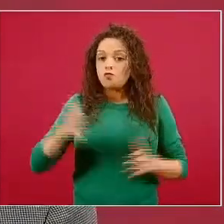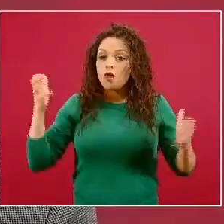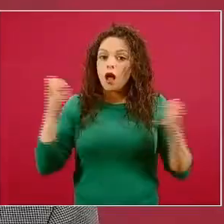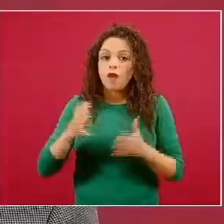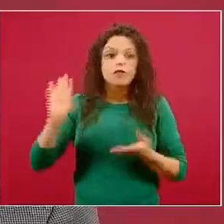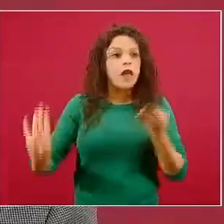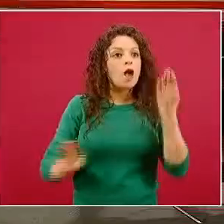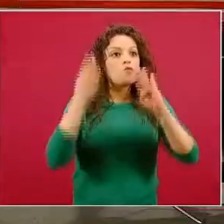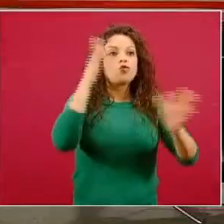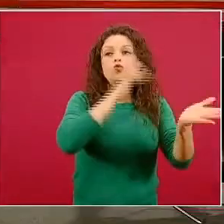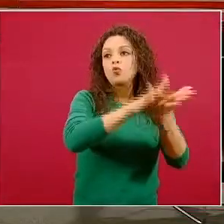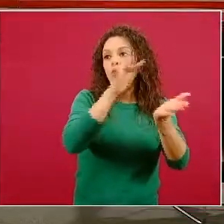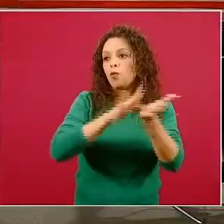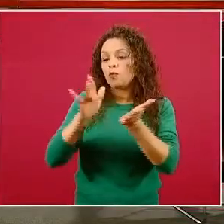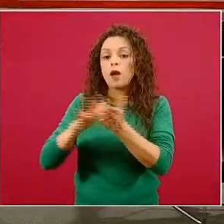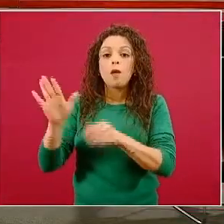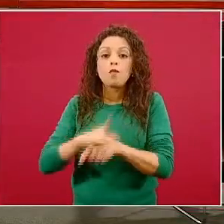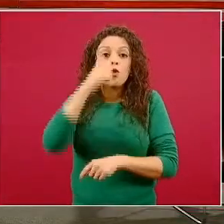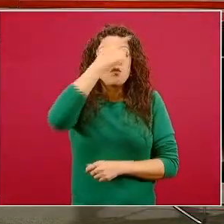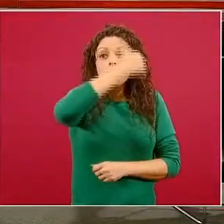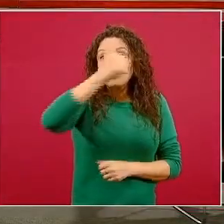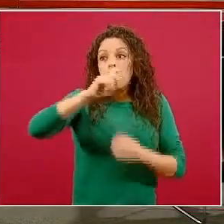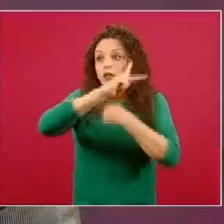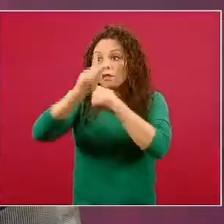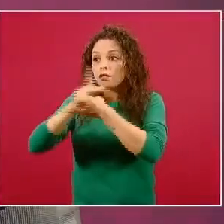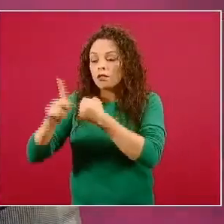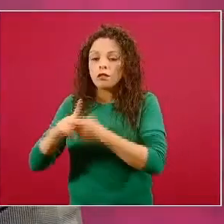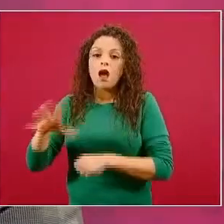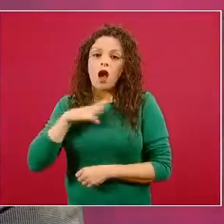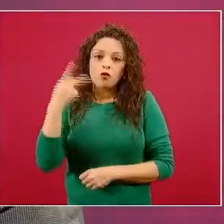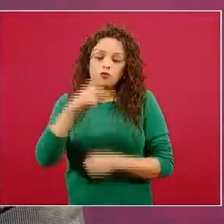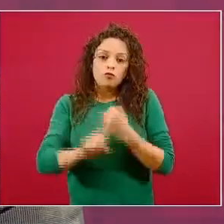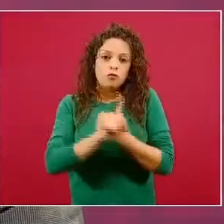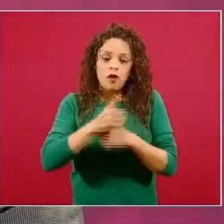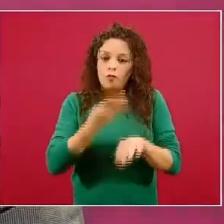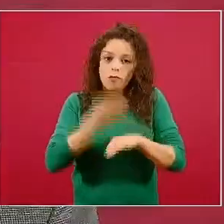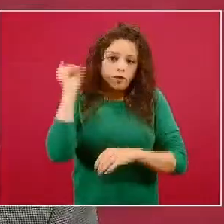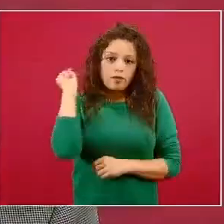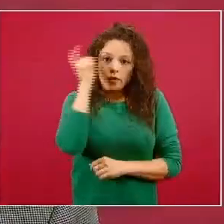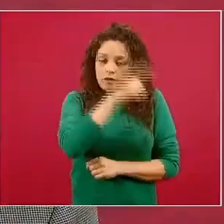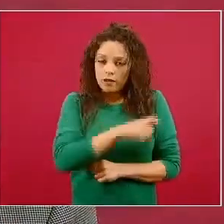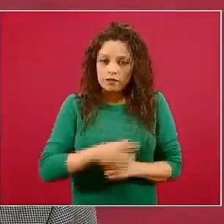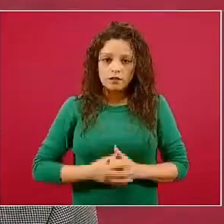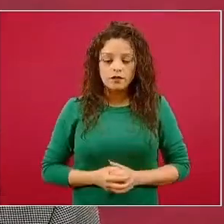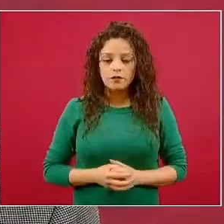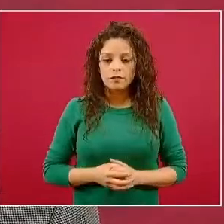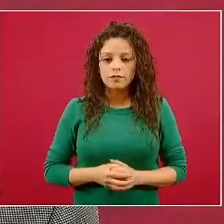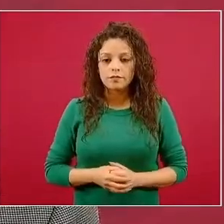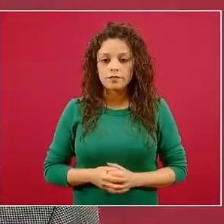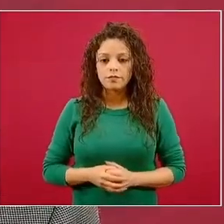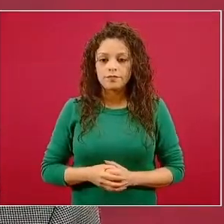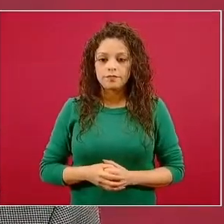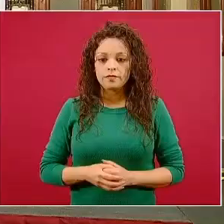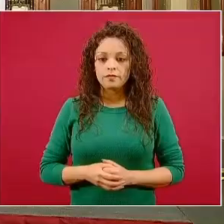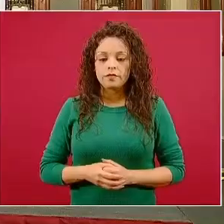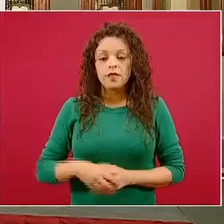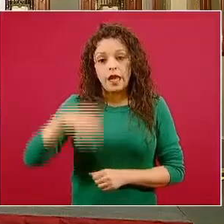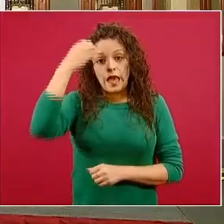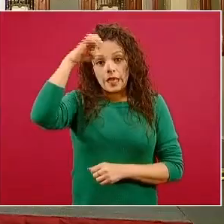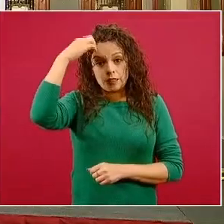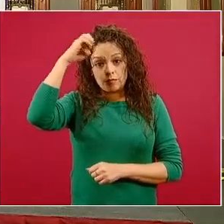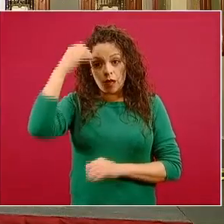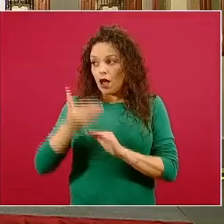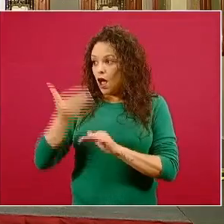cada país está en sí mismo envuelto en una gran complejidad. La experiencia precisamente del VIH-Sida